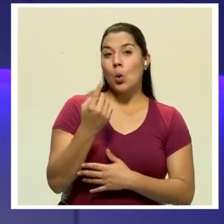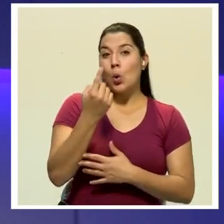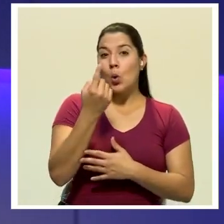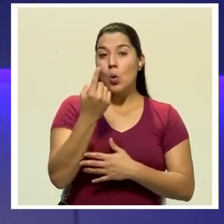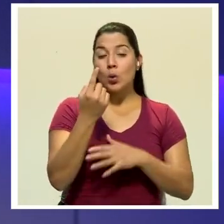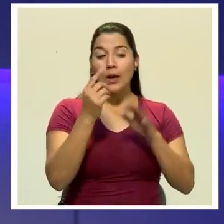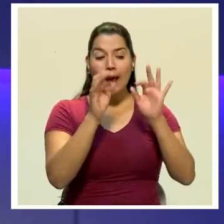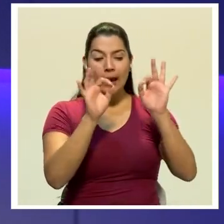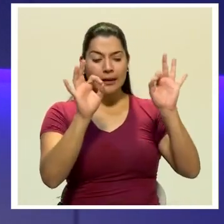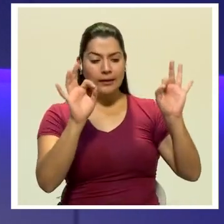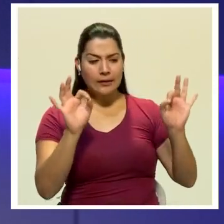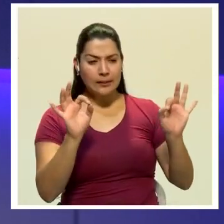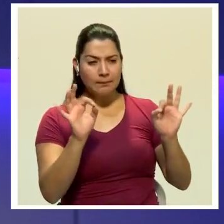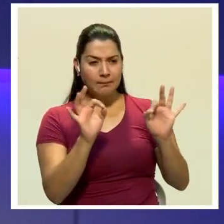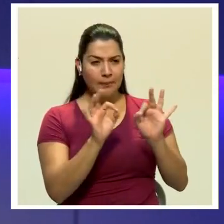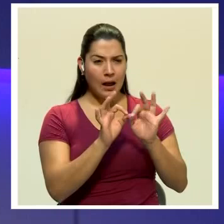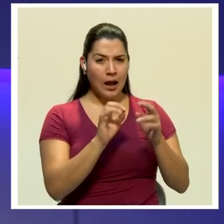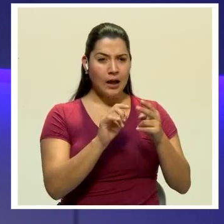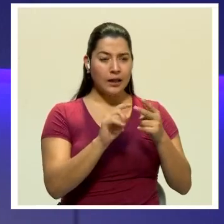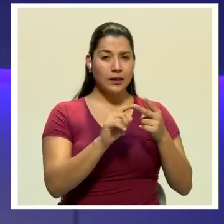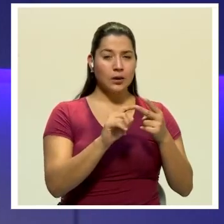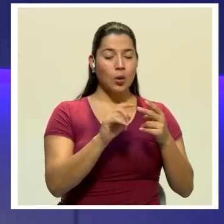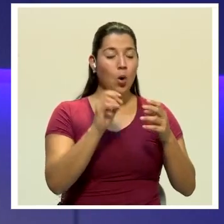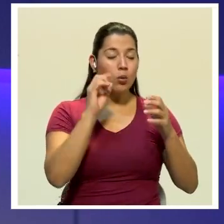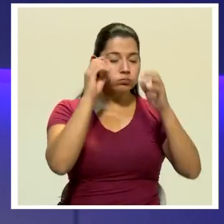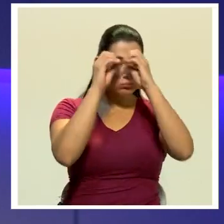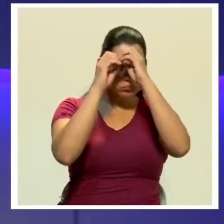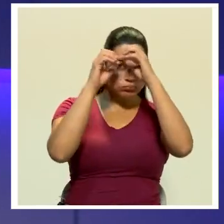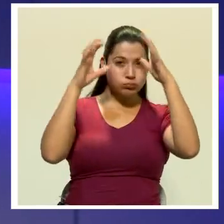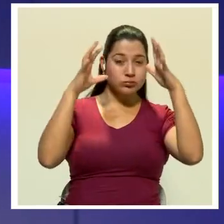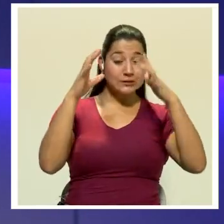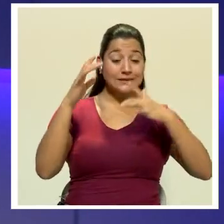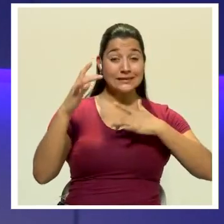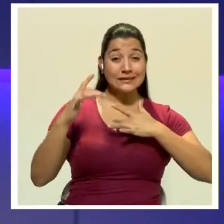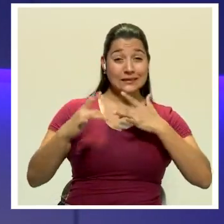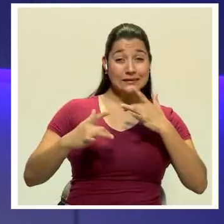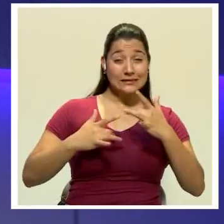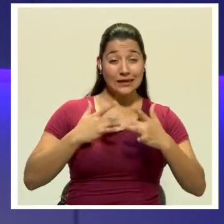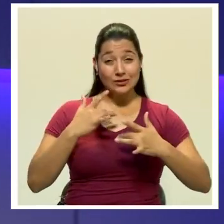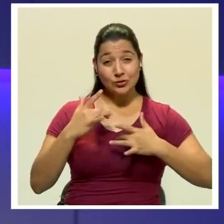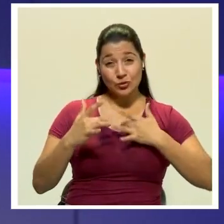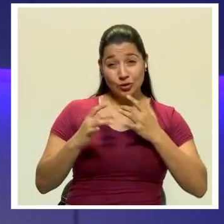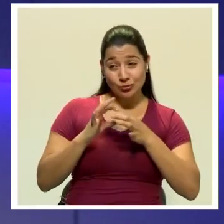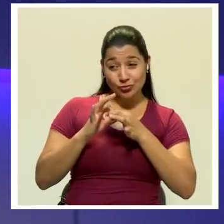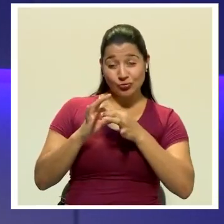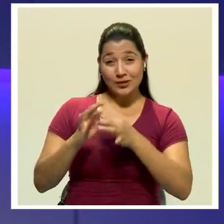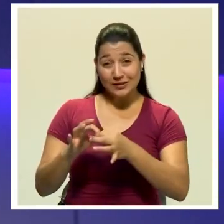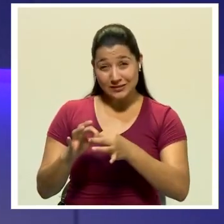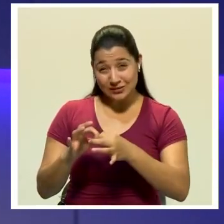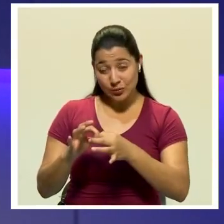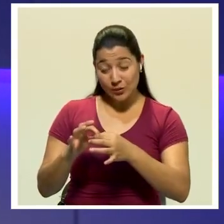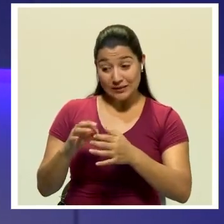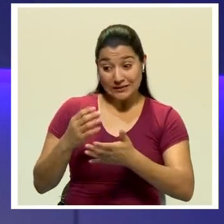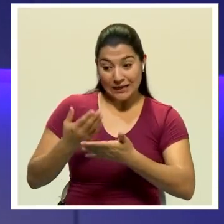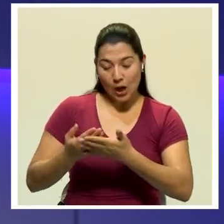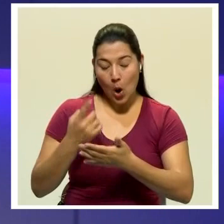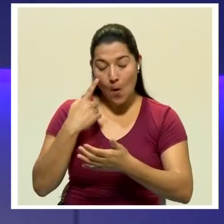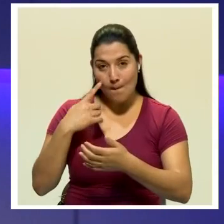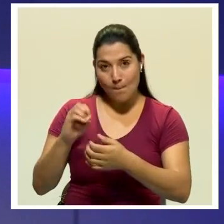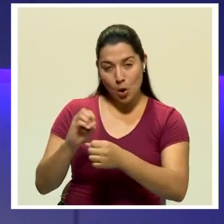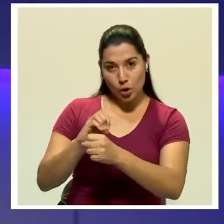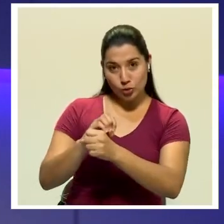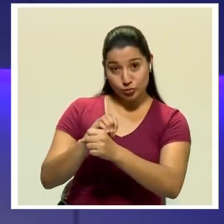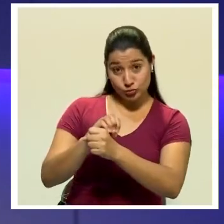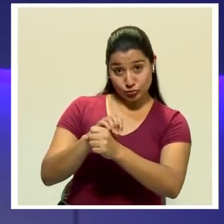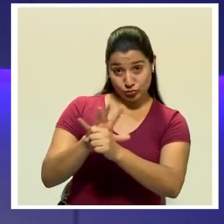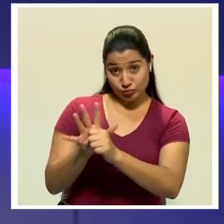más impresionantes que trajo la pandemia es la imagen de las calles con poco tránsito y la